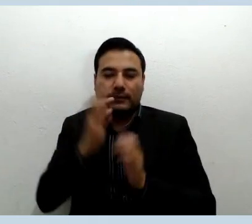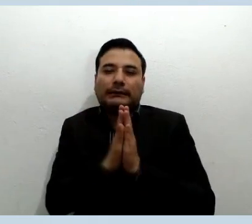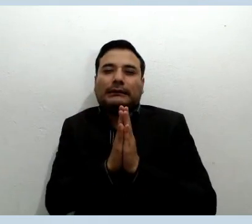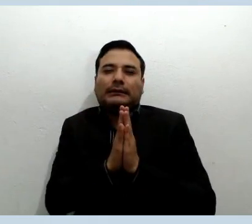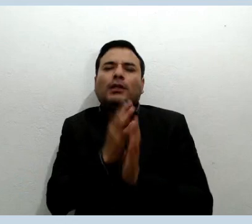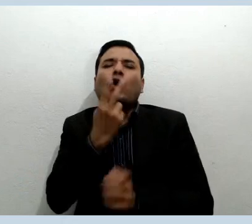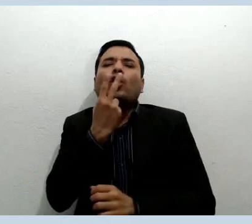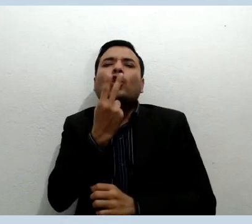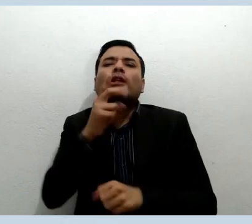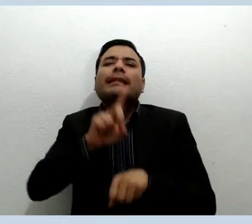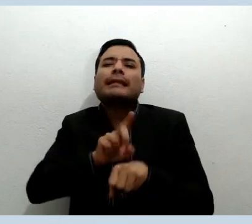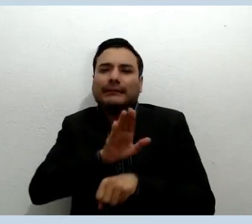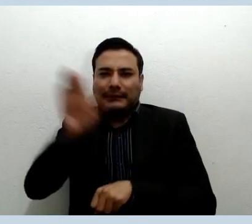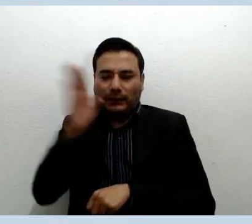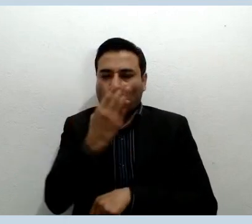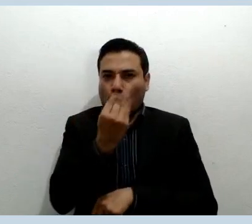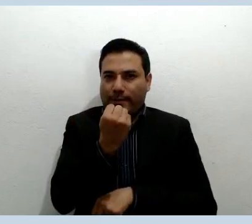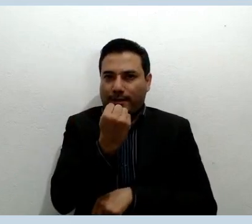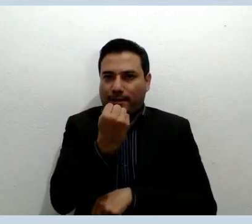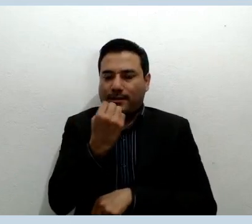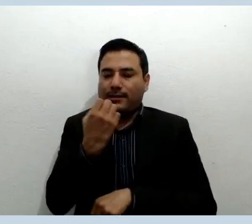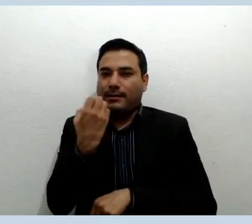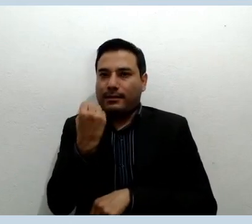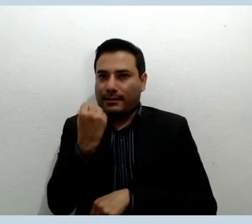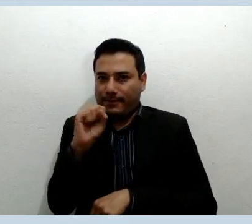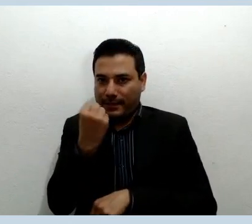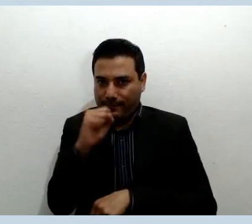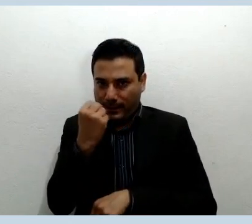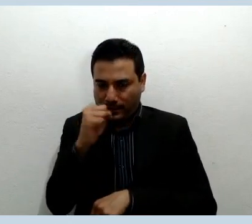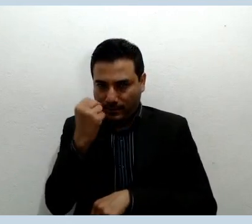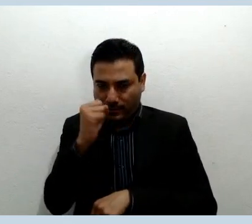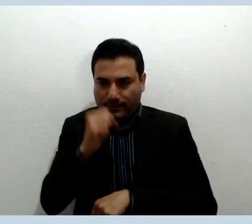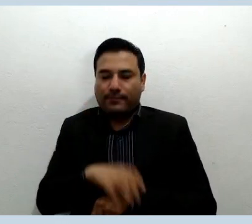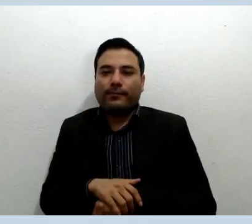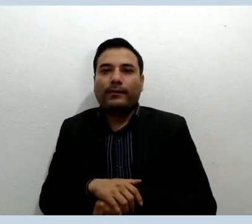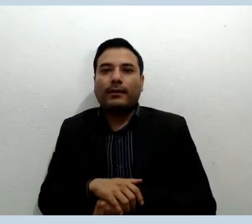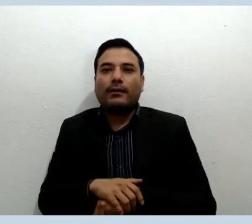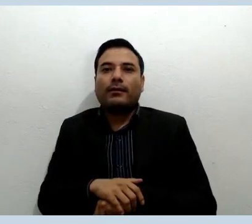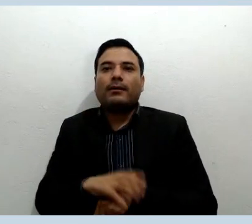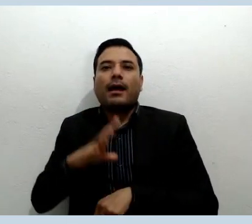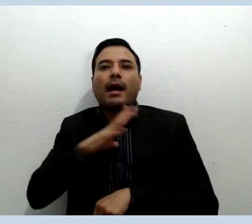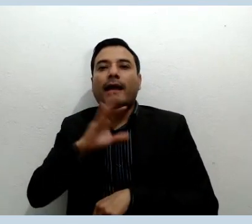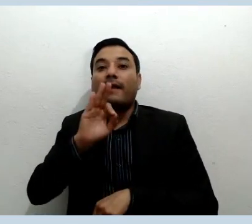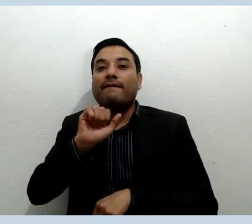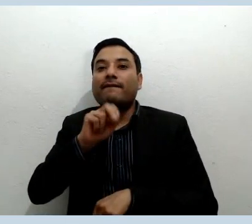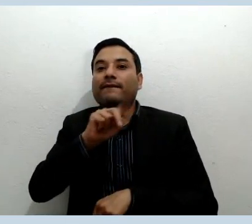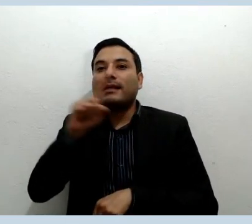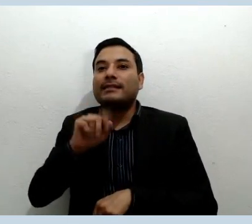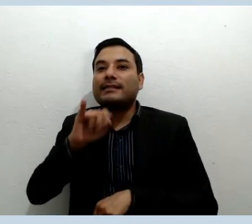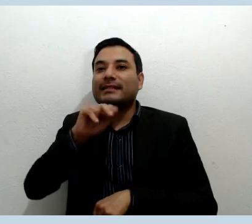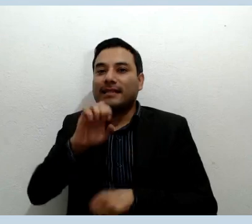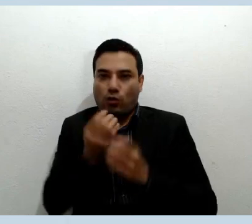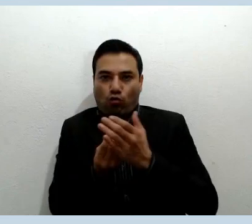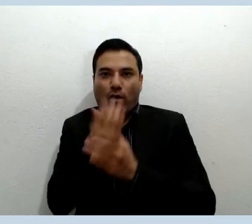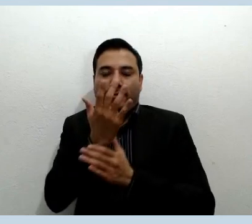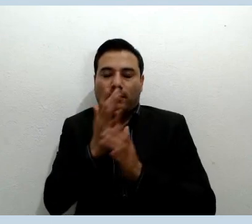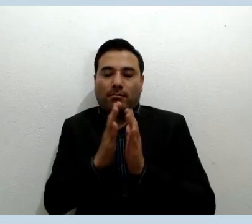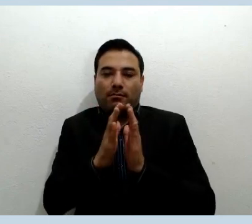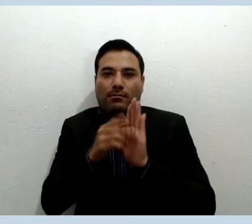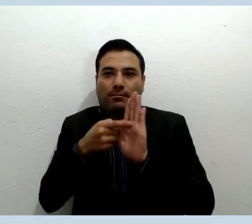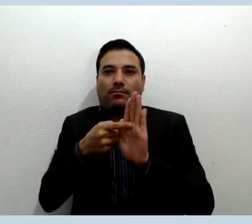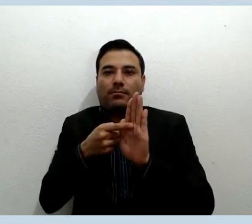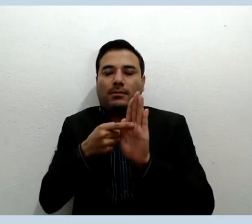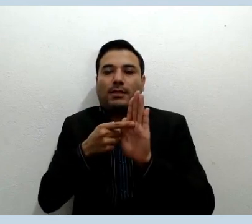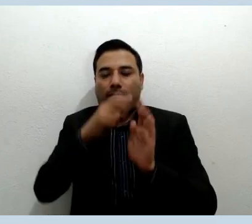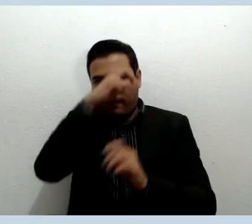días que son el 9 de septiembre que se va a presentar el fanin la nueva edición del fanin verano